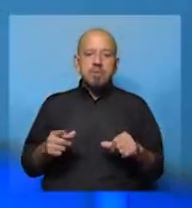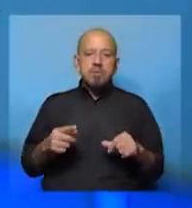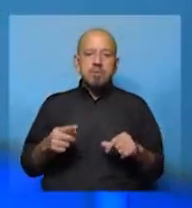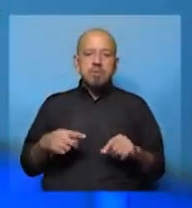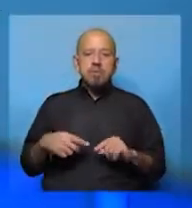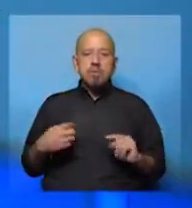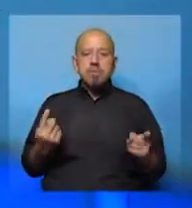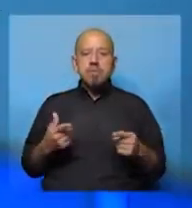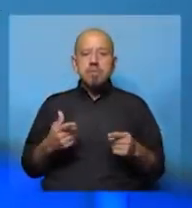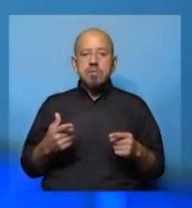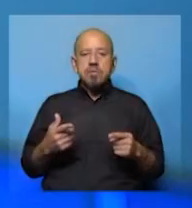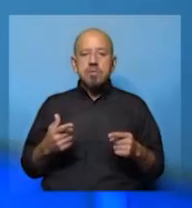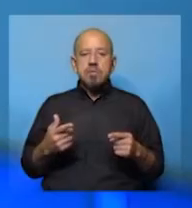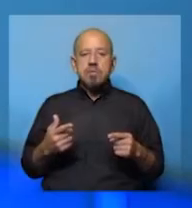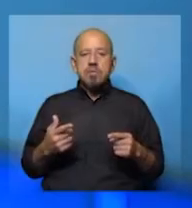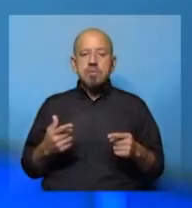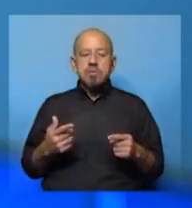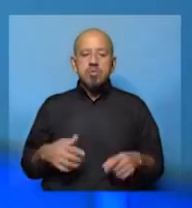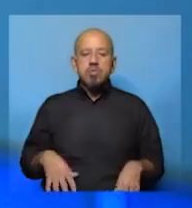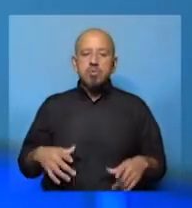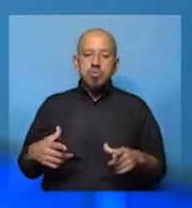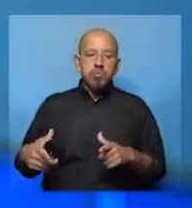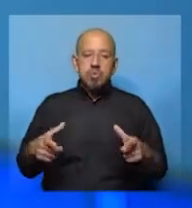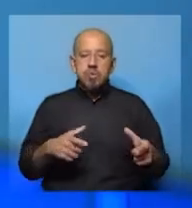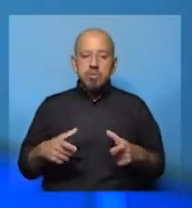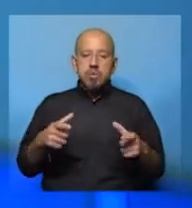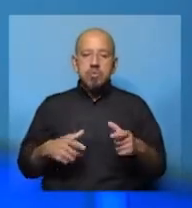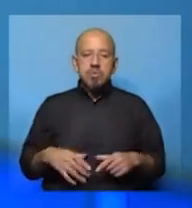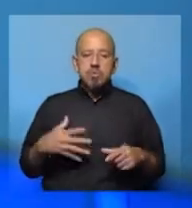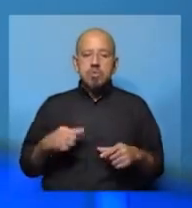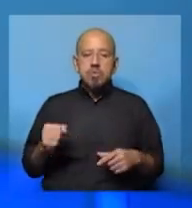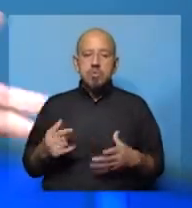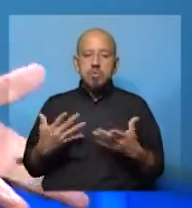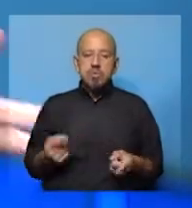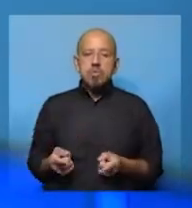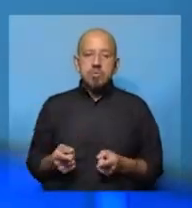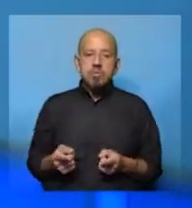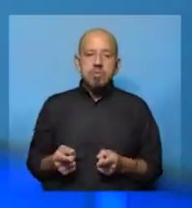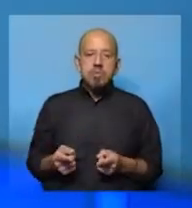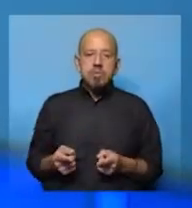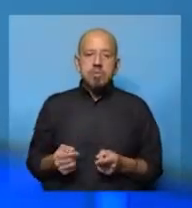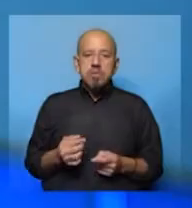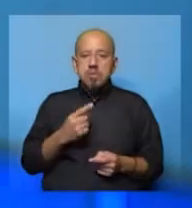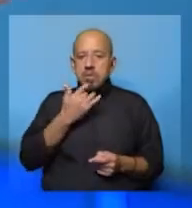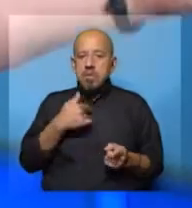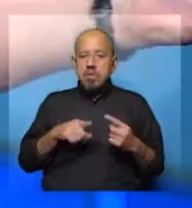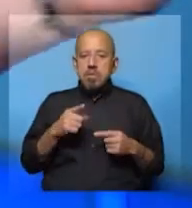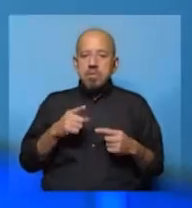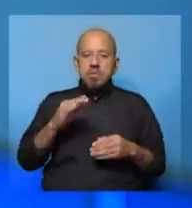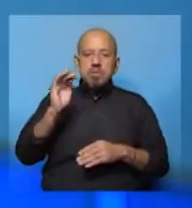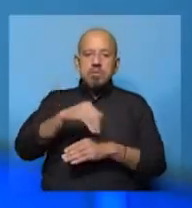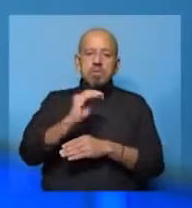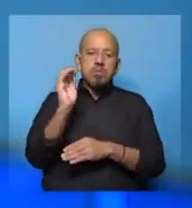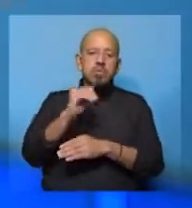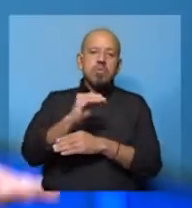otro iba íntegra para las plantas para que llegara seca doy un ejemplo los contenedores